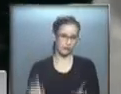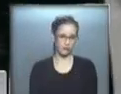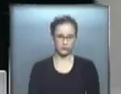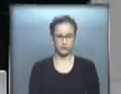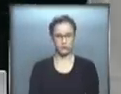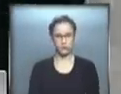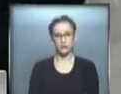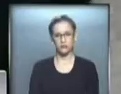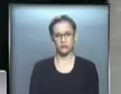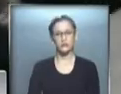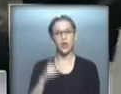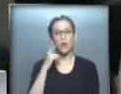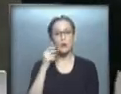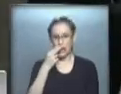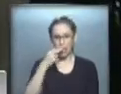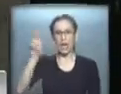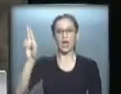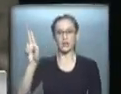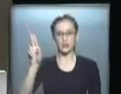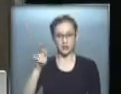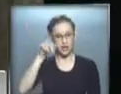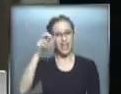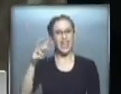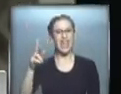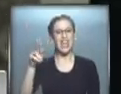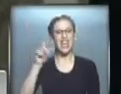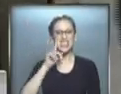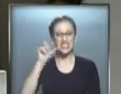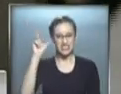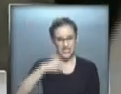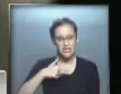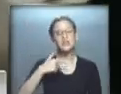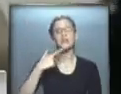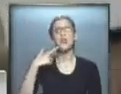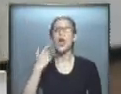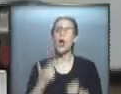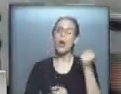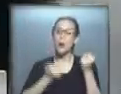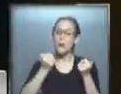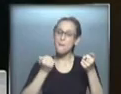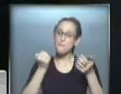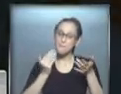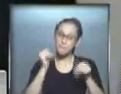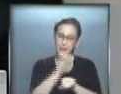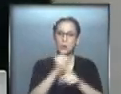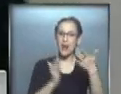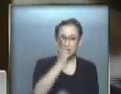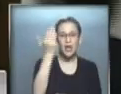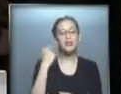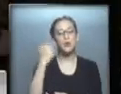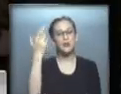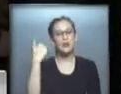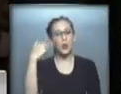el criminal de guerra nazi erik prince que había sido condenado a cadena perpetua en 1998